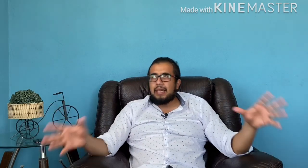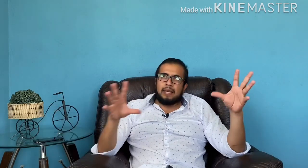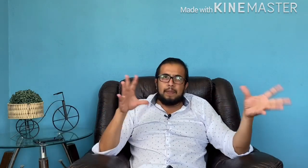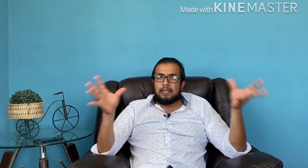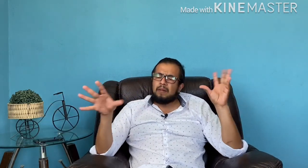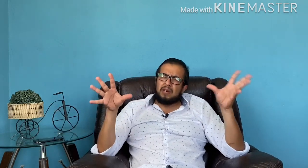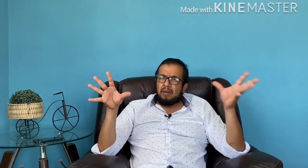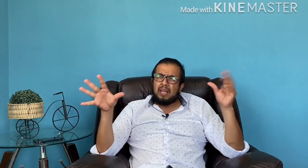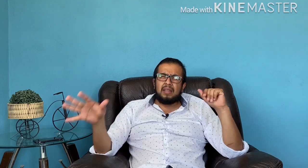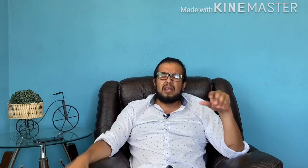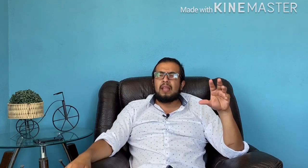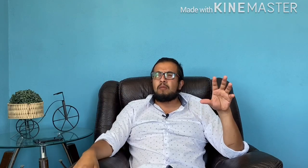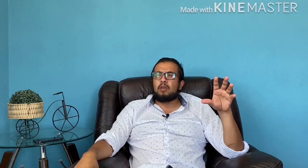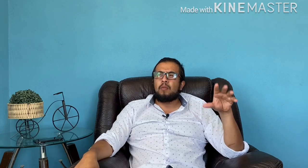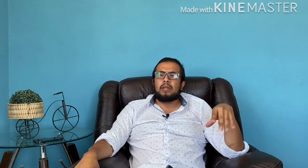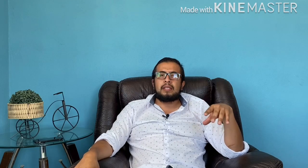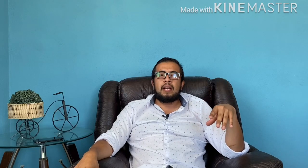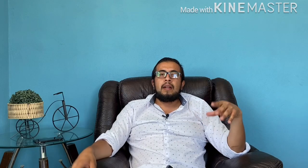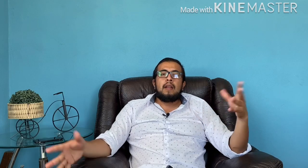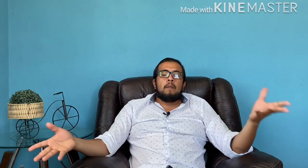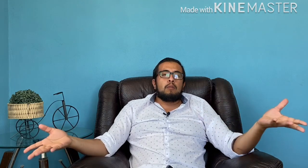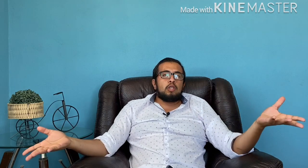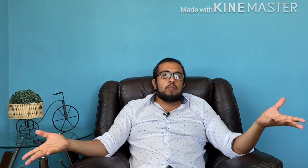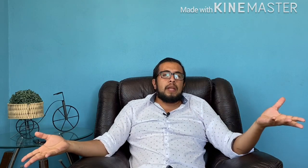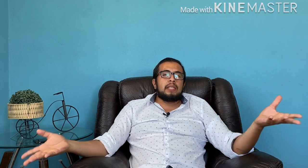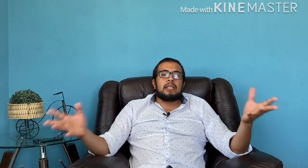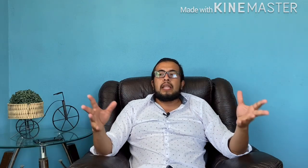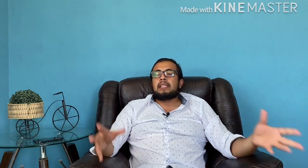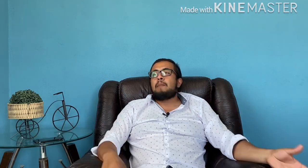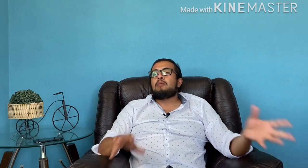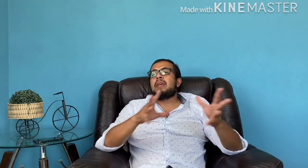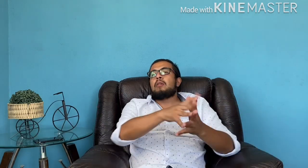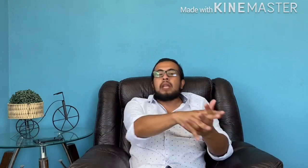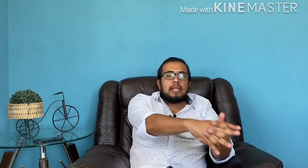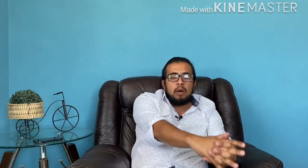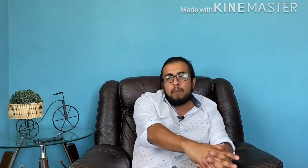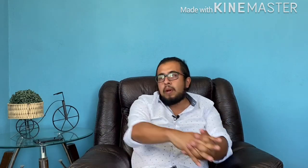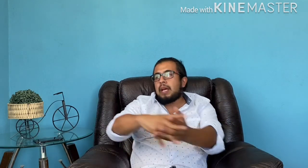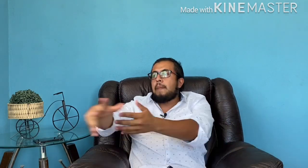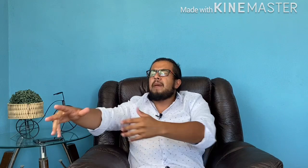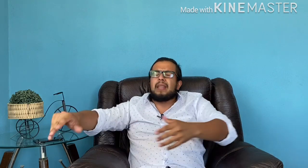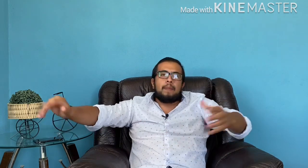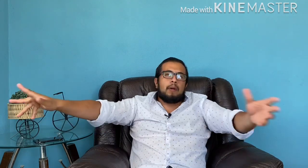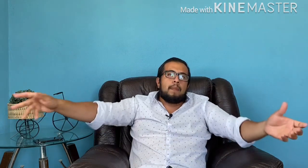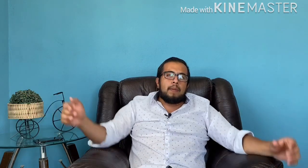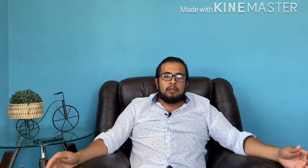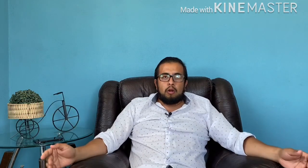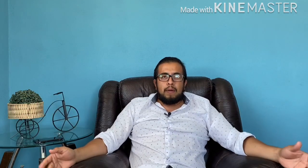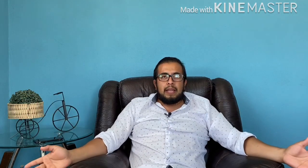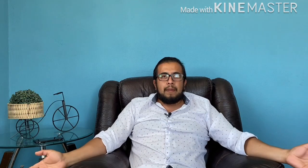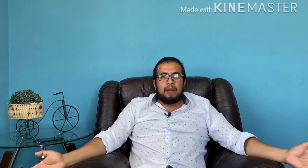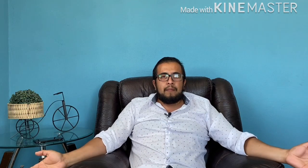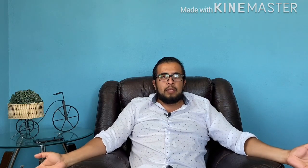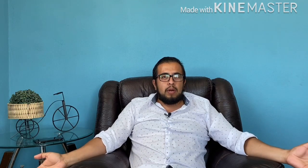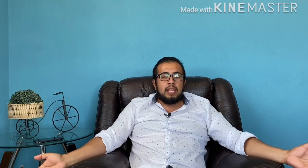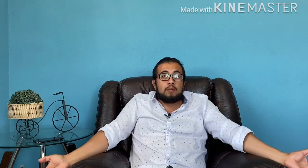que está ahí, que el presidente como que no la intenta dar mucha importancia, pues muchos padres que decían, pues migro de la escuela pública a la privada, pero a la privada solo iban